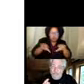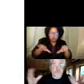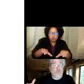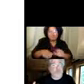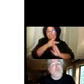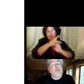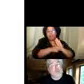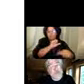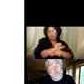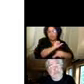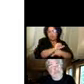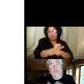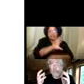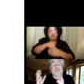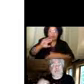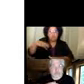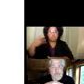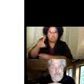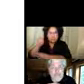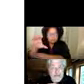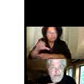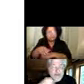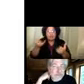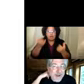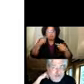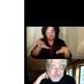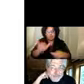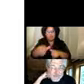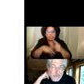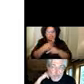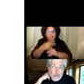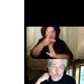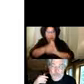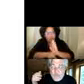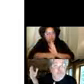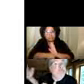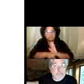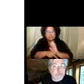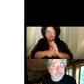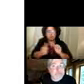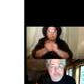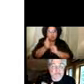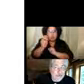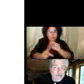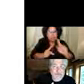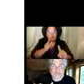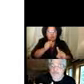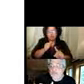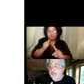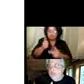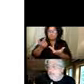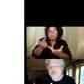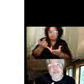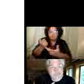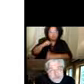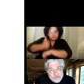haciendo trabajo ahorita en Washington DC, que hace 10 años no podíamos hacer esos cambios en política con aquellas